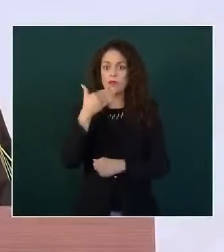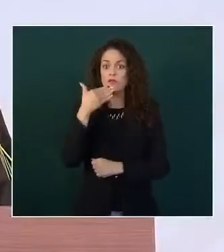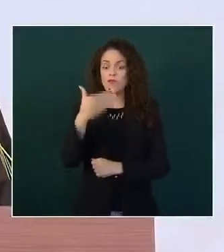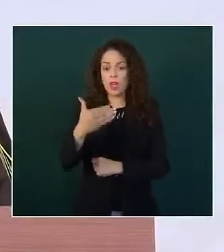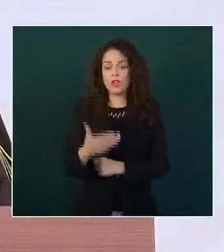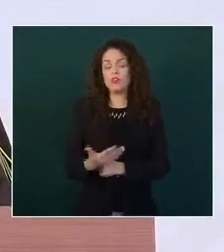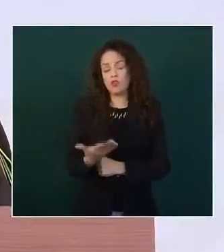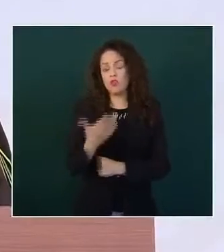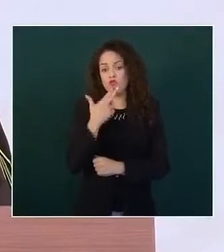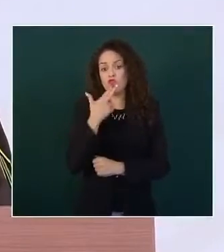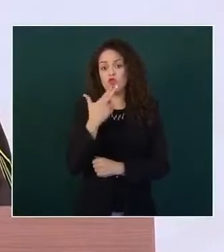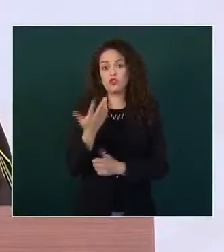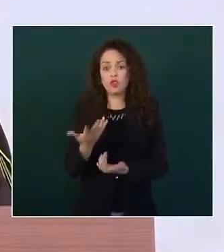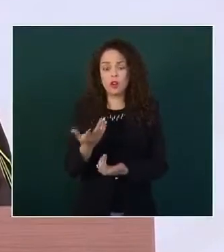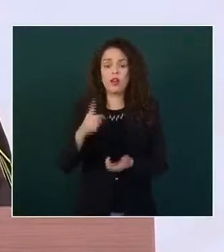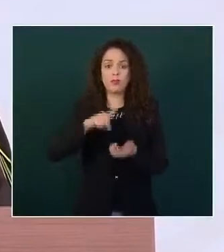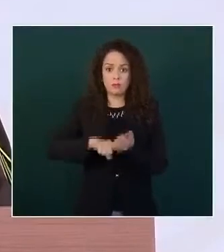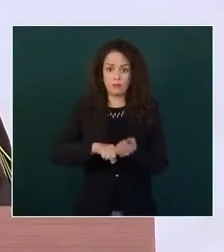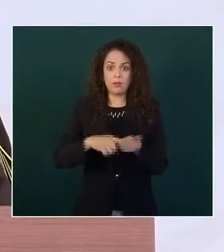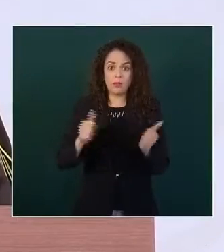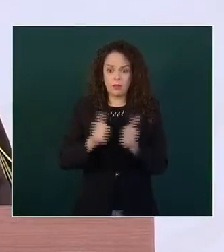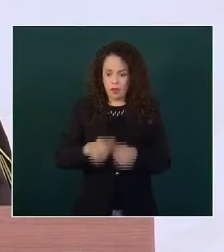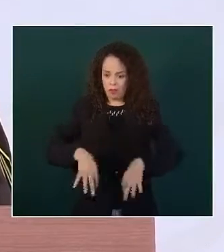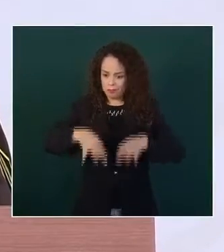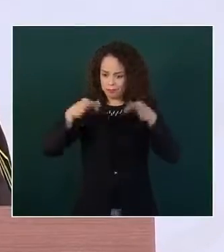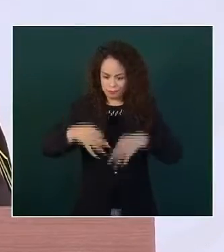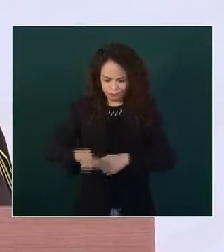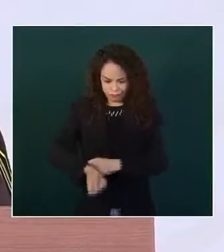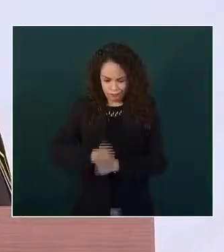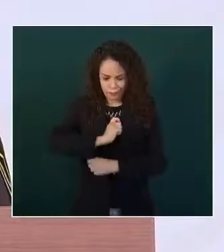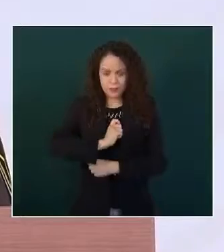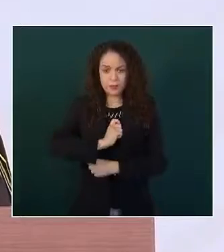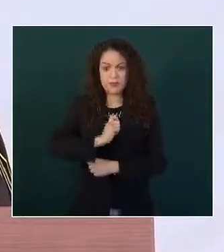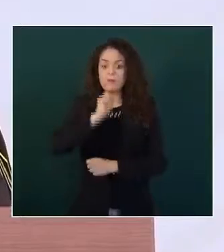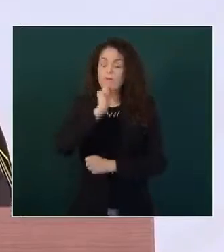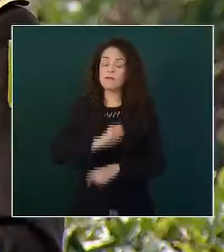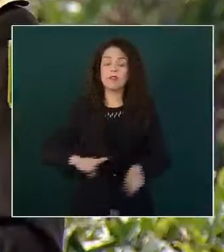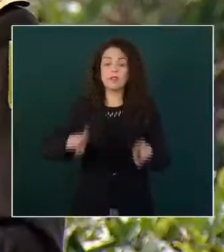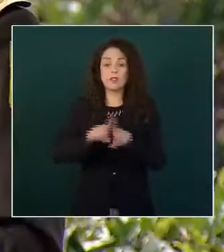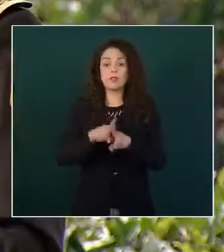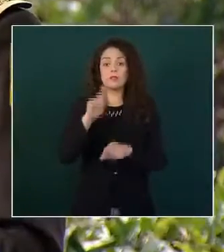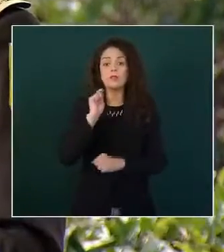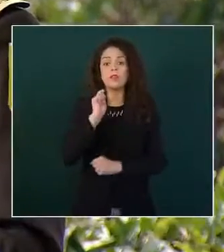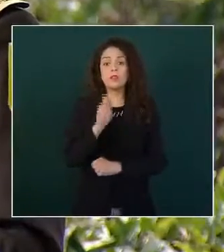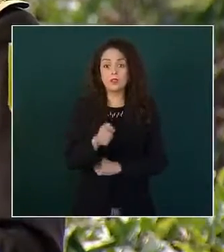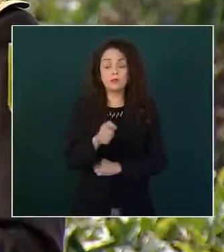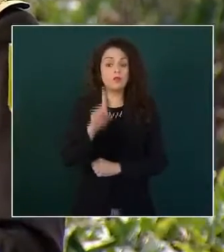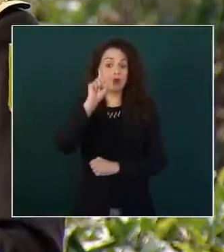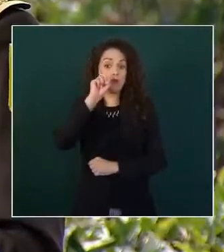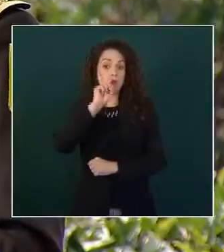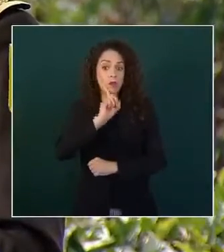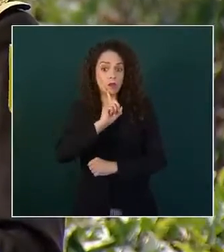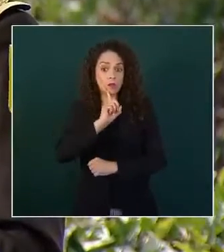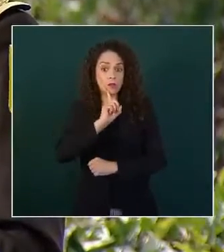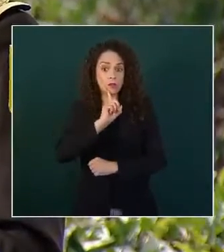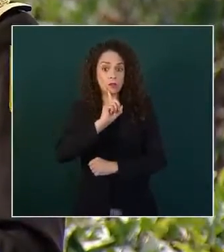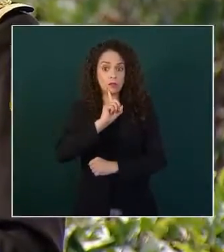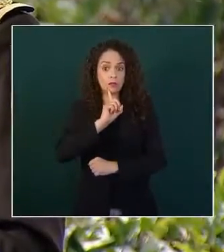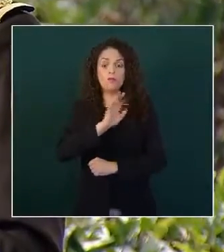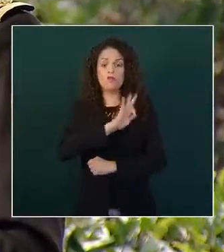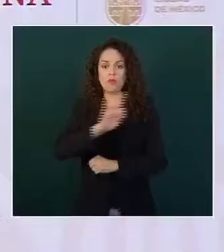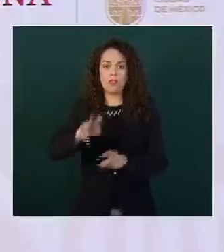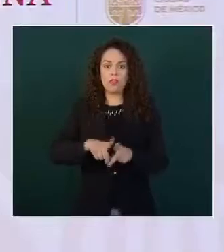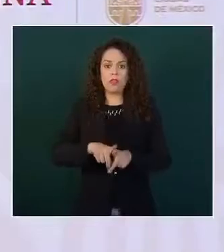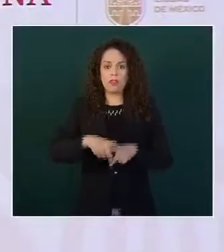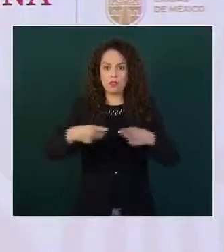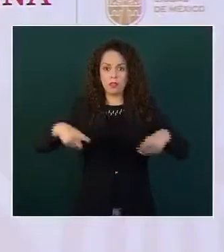cohesión, prestigio e identidad, así como a su apertura para que las mujeres se desarrollen